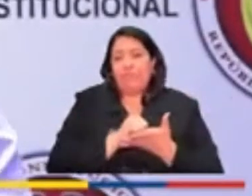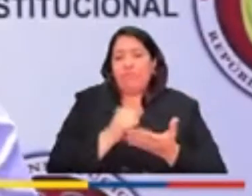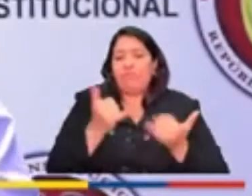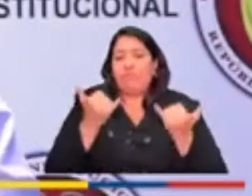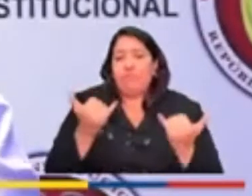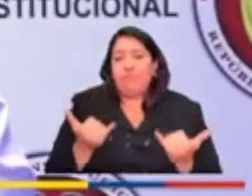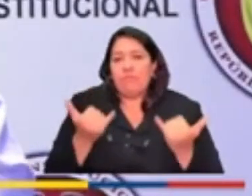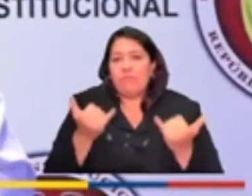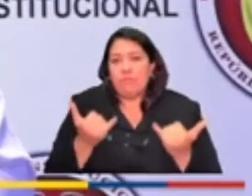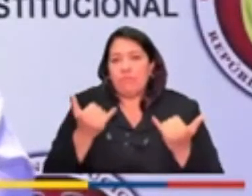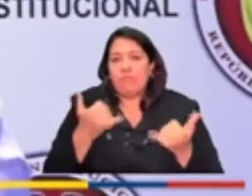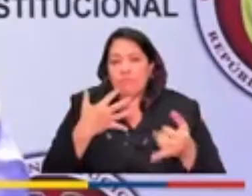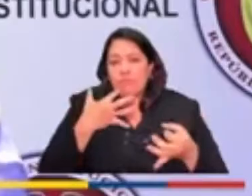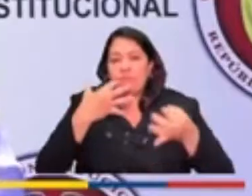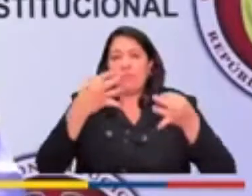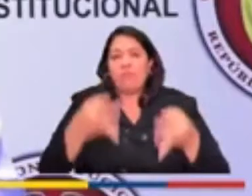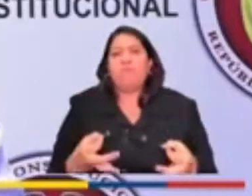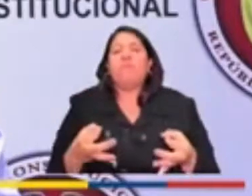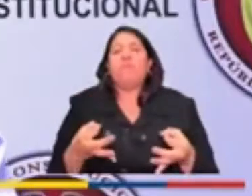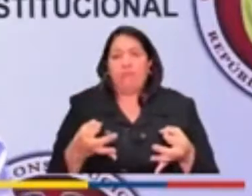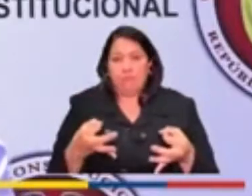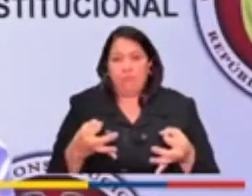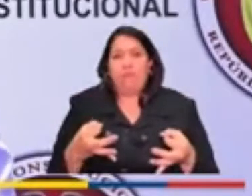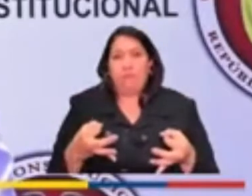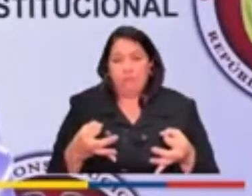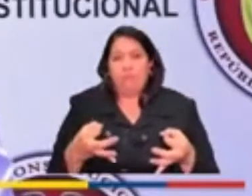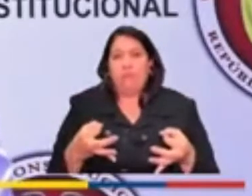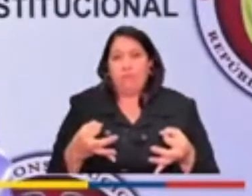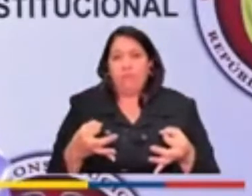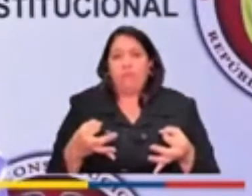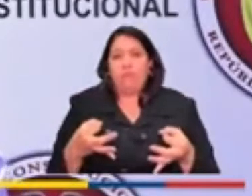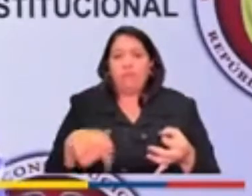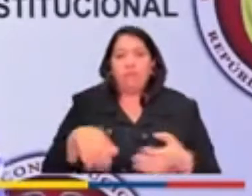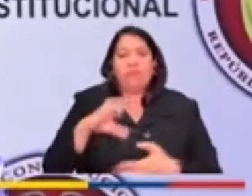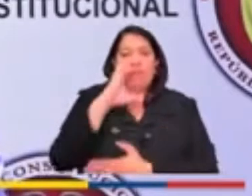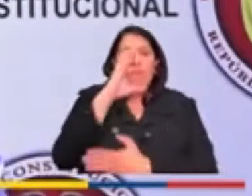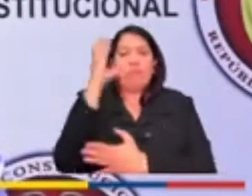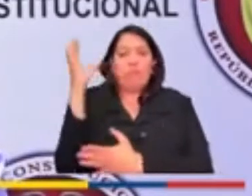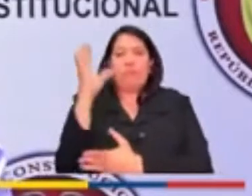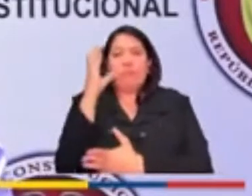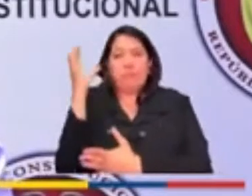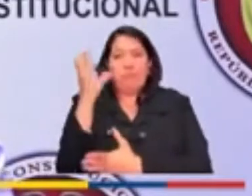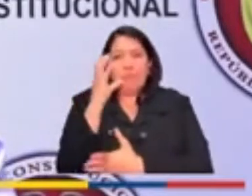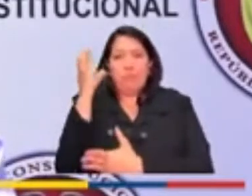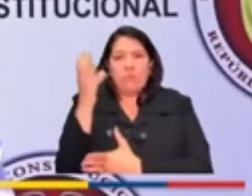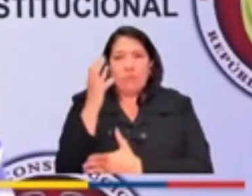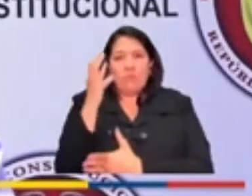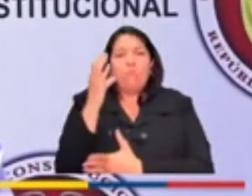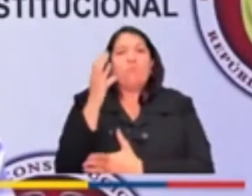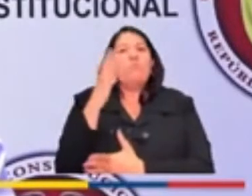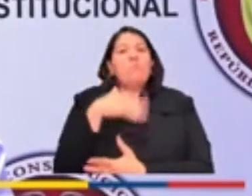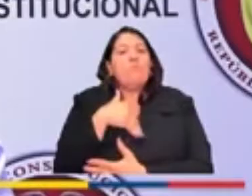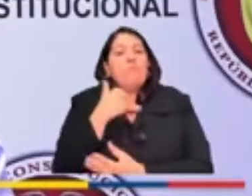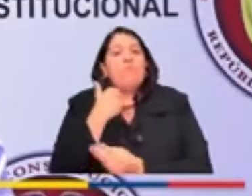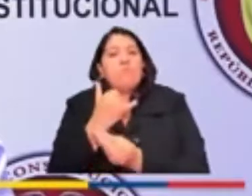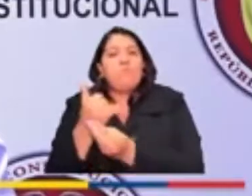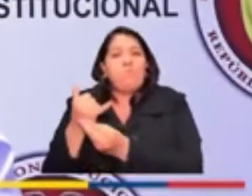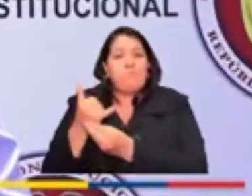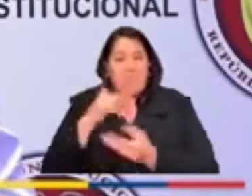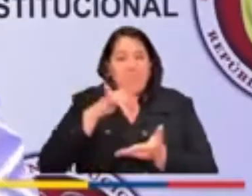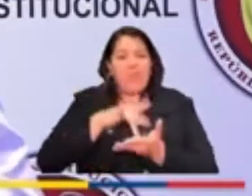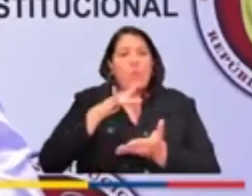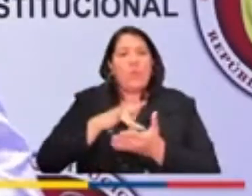Hoy tenemos una realidad y es, en Colombia existe todavía una deuda histórica frente a